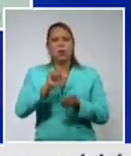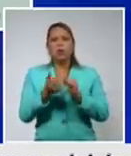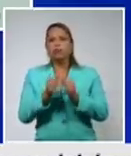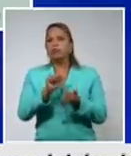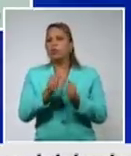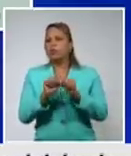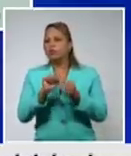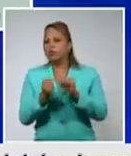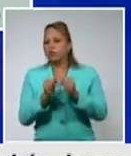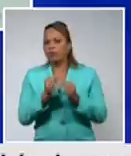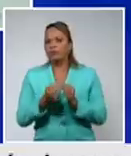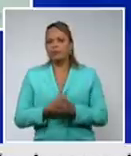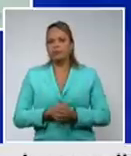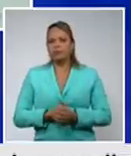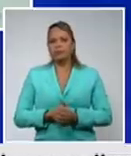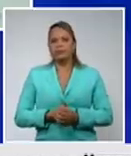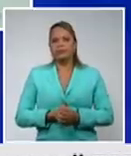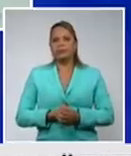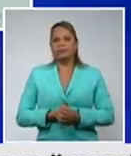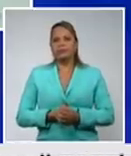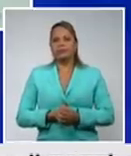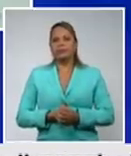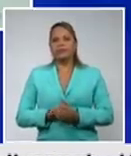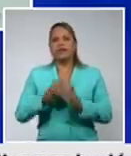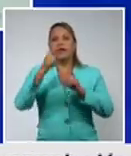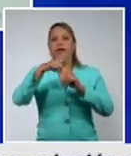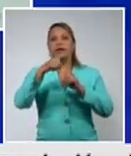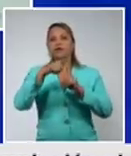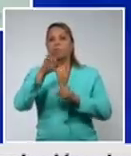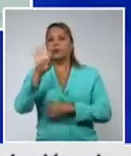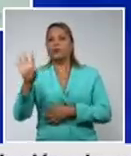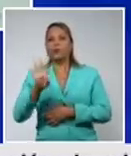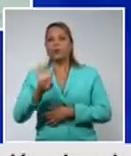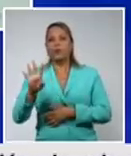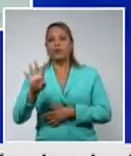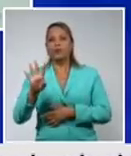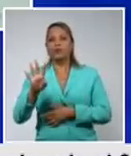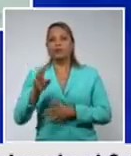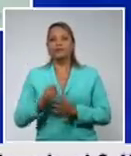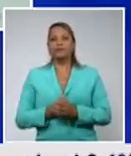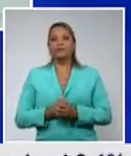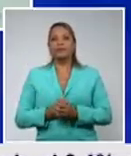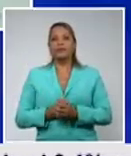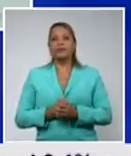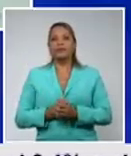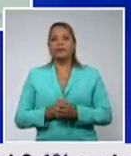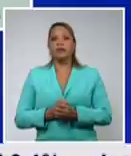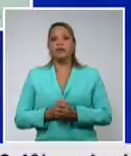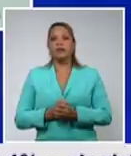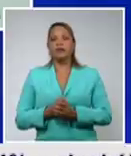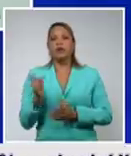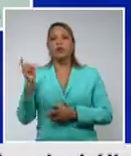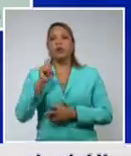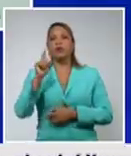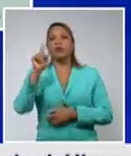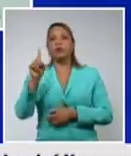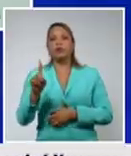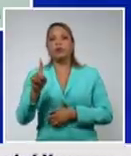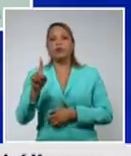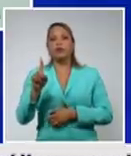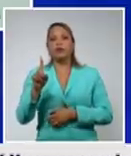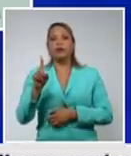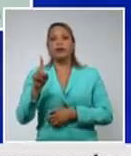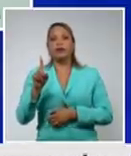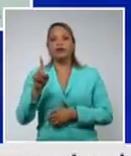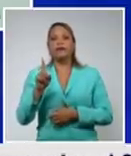tenido estos últimos días. Las Tunas con 4, el municipio de Las Tunas, Colombia con 1, igual